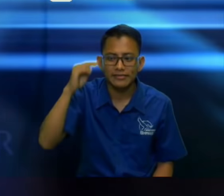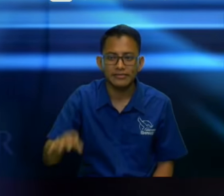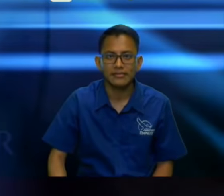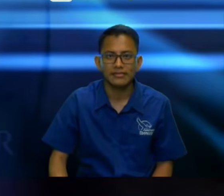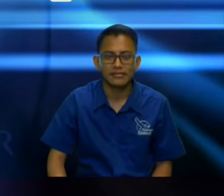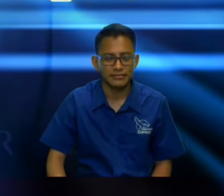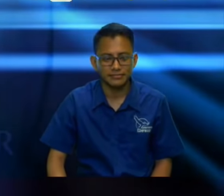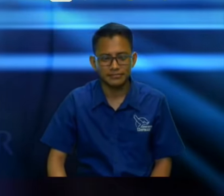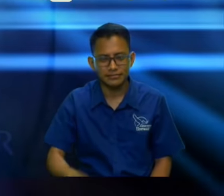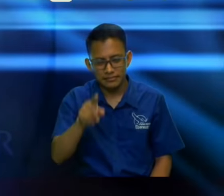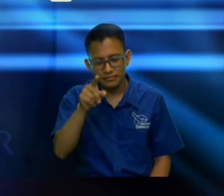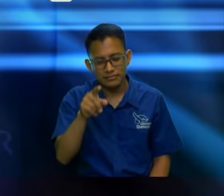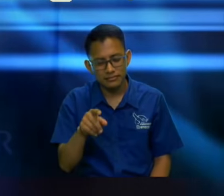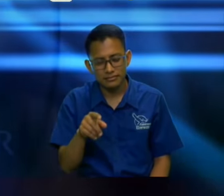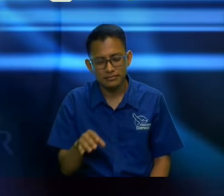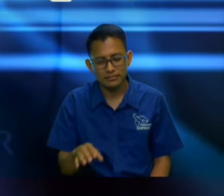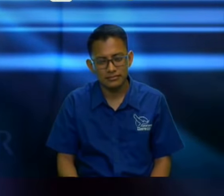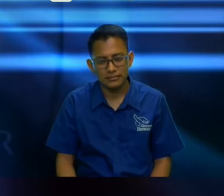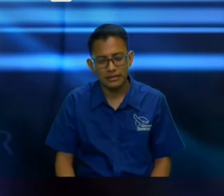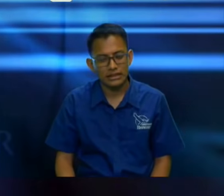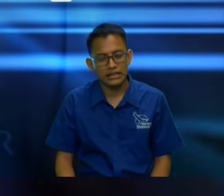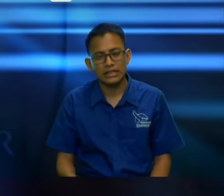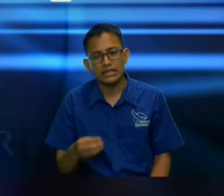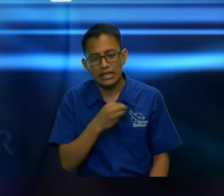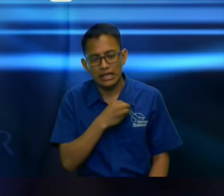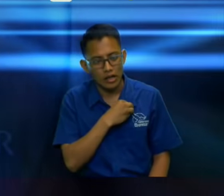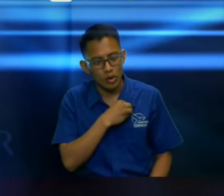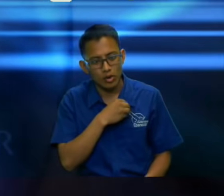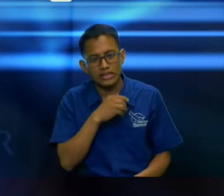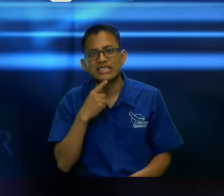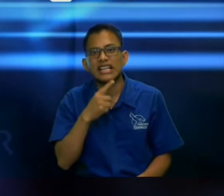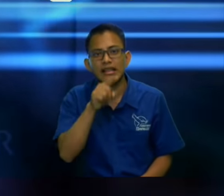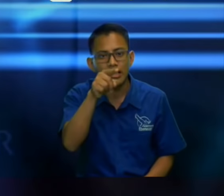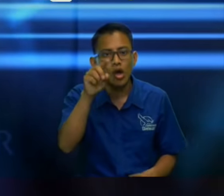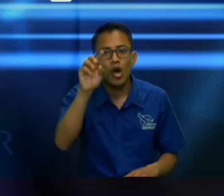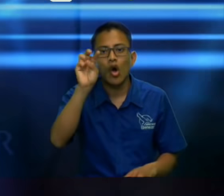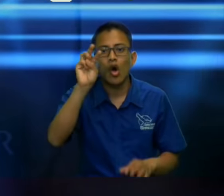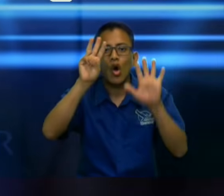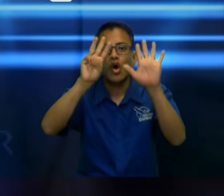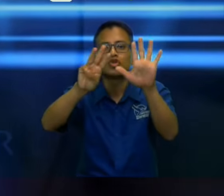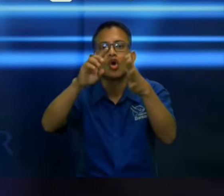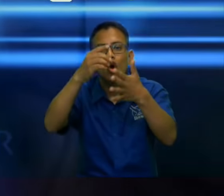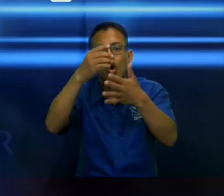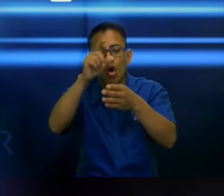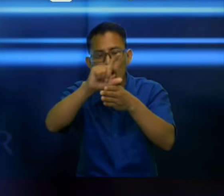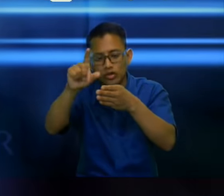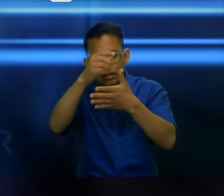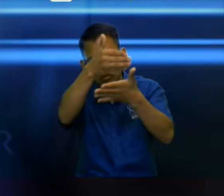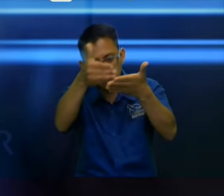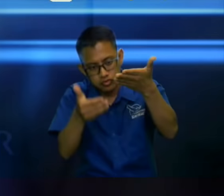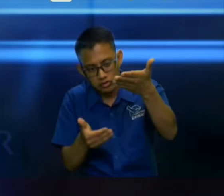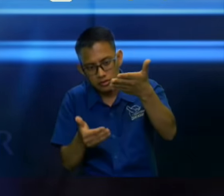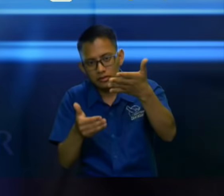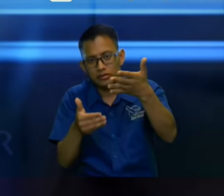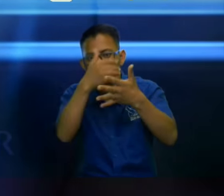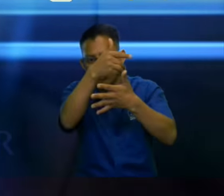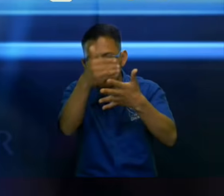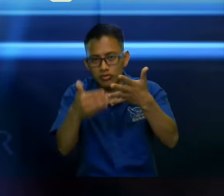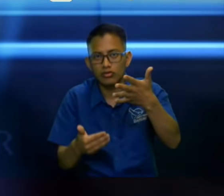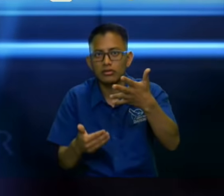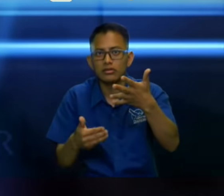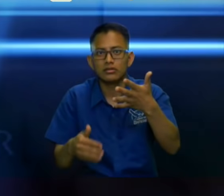Solo déjeme decirle 8 cosas, pero de veras, solo se las voy a leer. Solo se las voy a leer, porque ya no nos da tiempo y ya son 8. Y